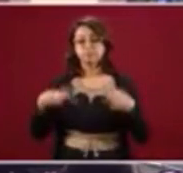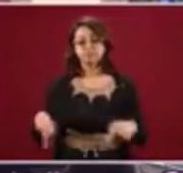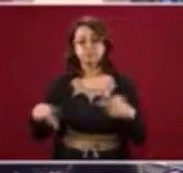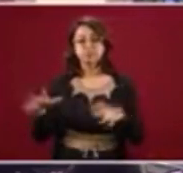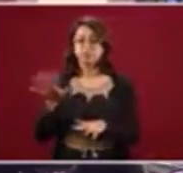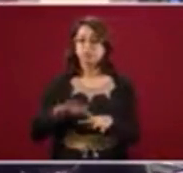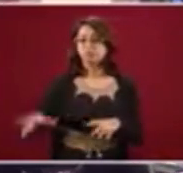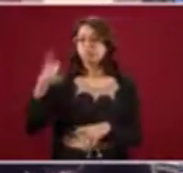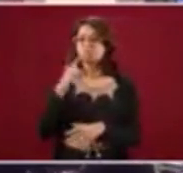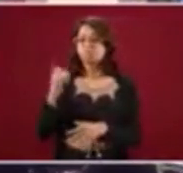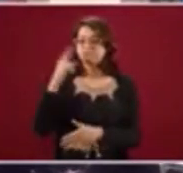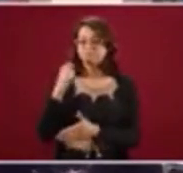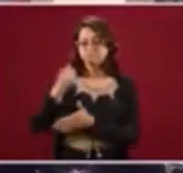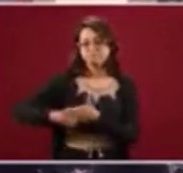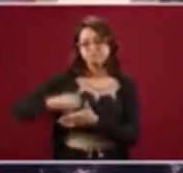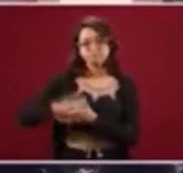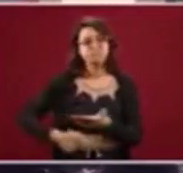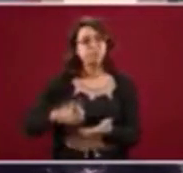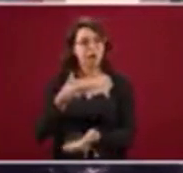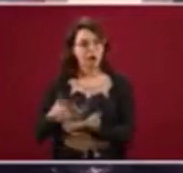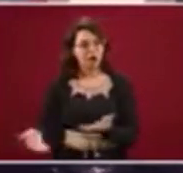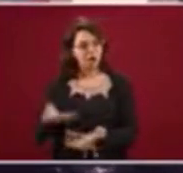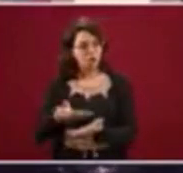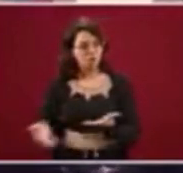de nuestro tiempo.